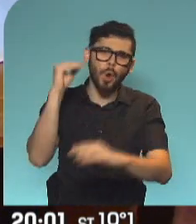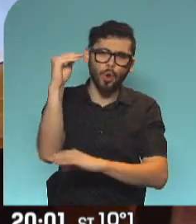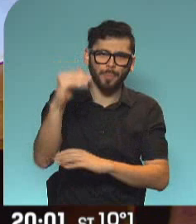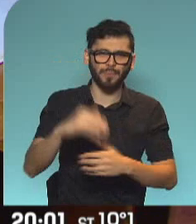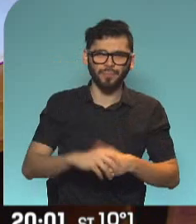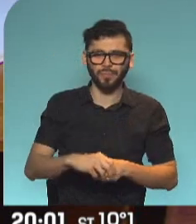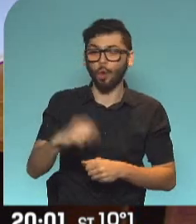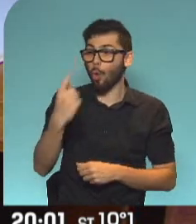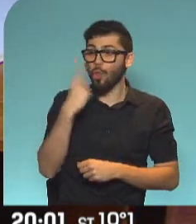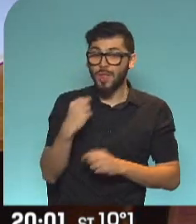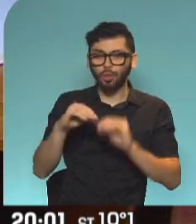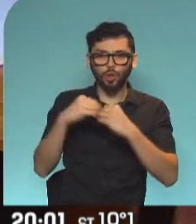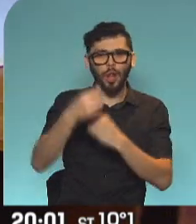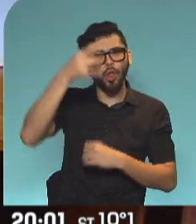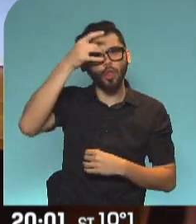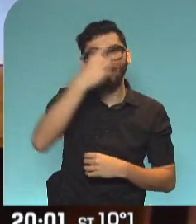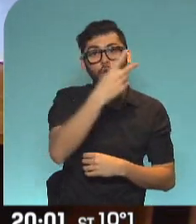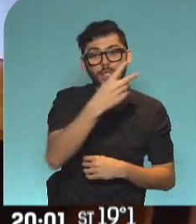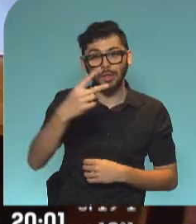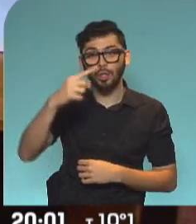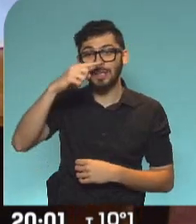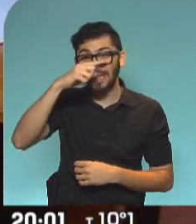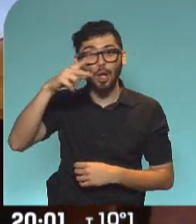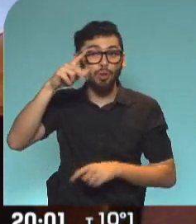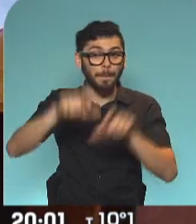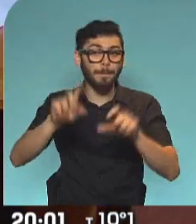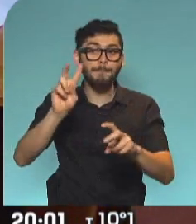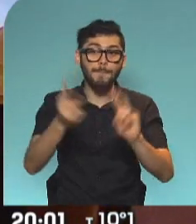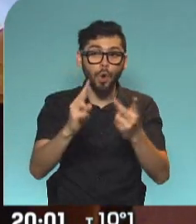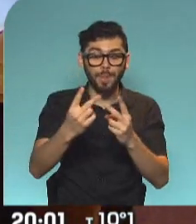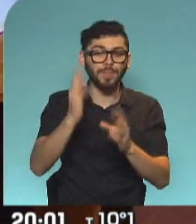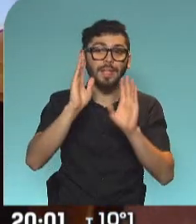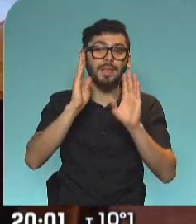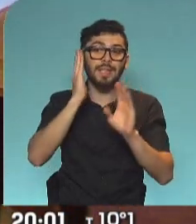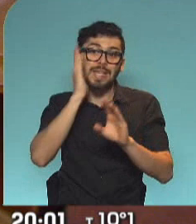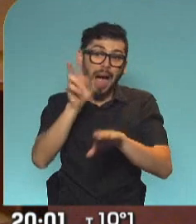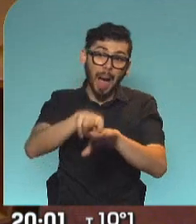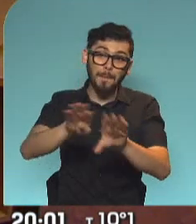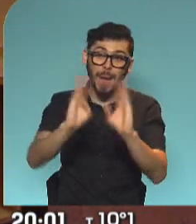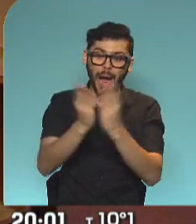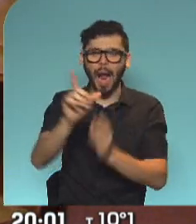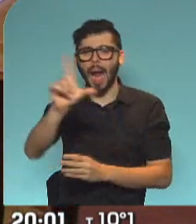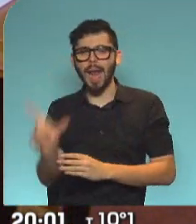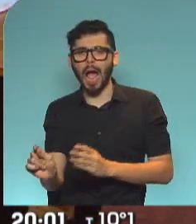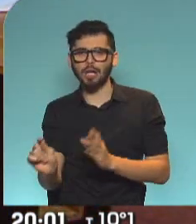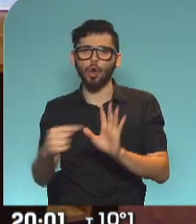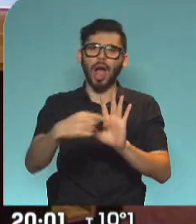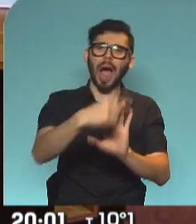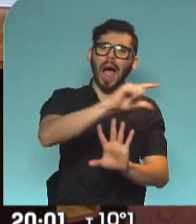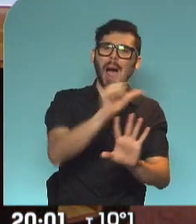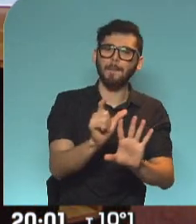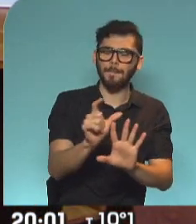últimas 24 horas es de 278 personas. Por otra parte, la ocupación de camas tiene que ver a nivel nación y a nivel AMBA. A nivel nación estamos